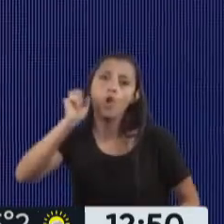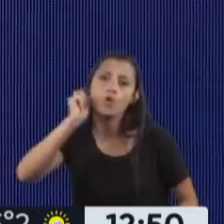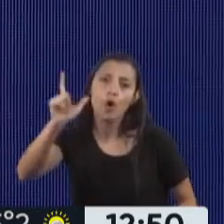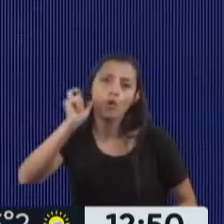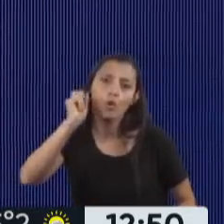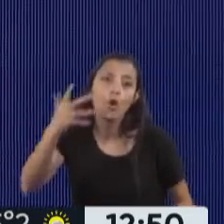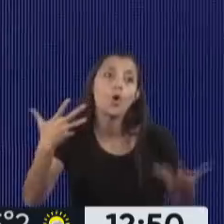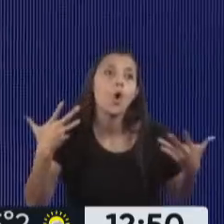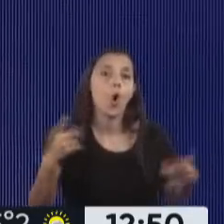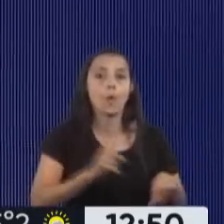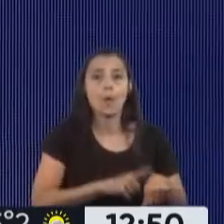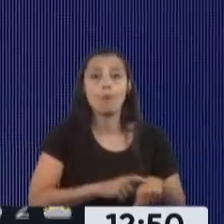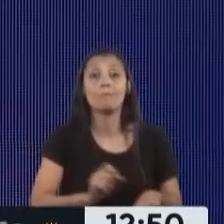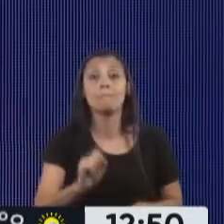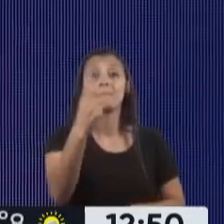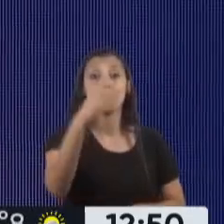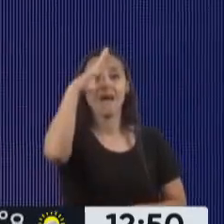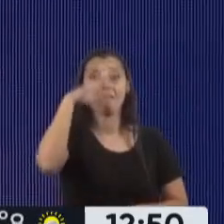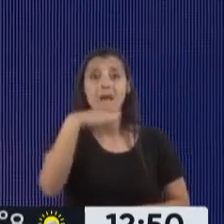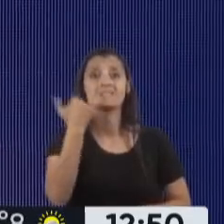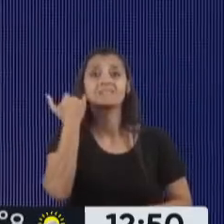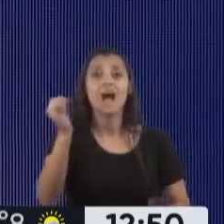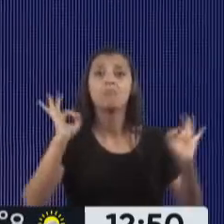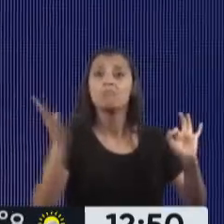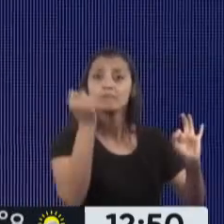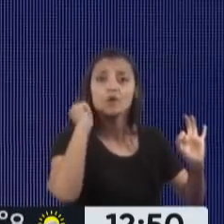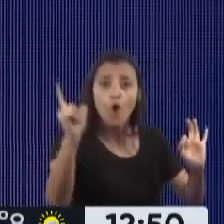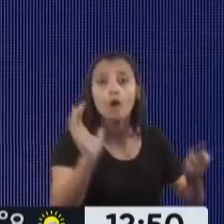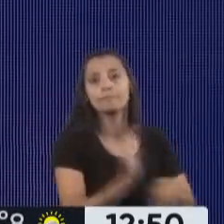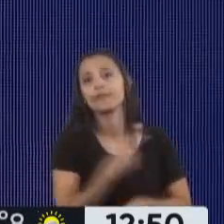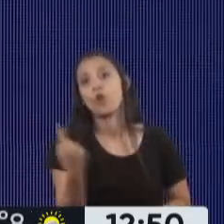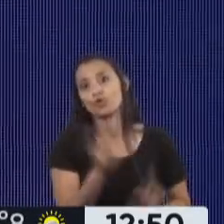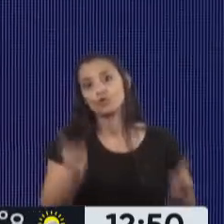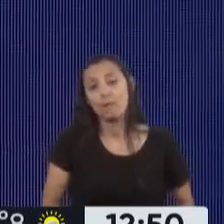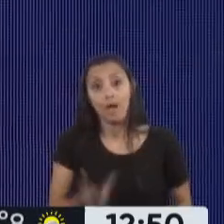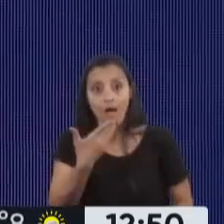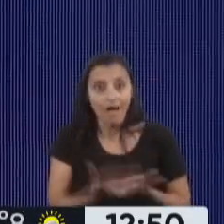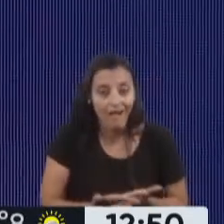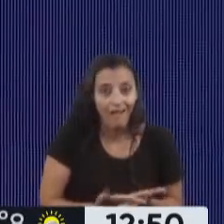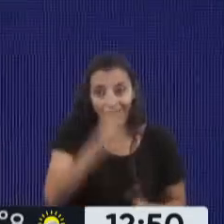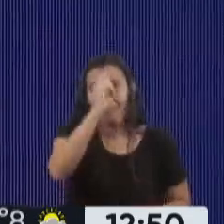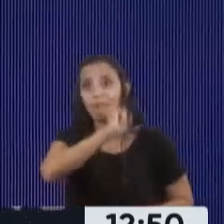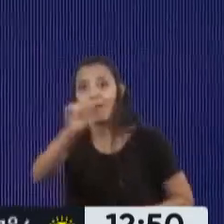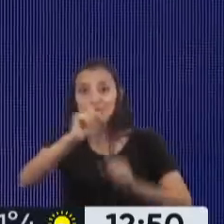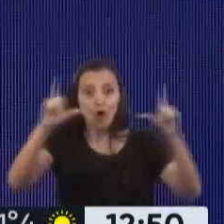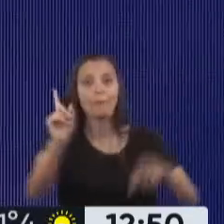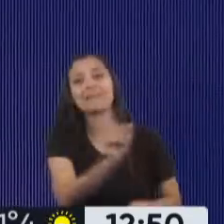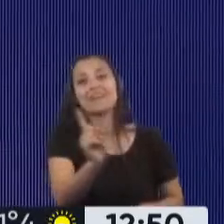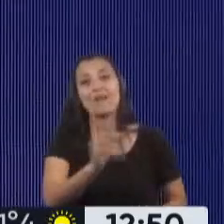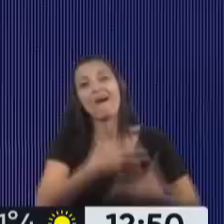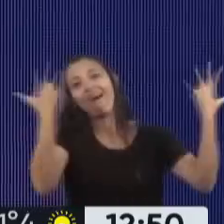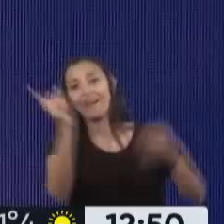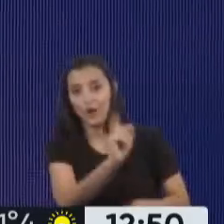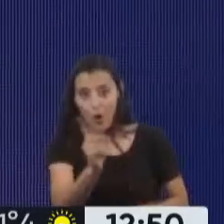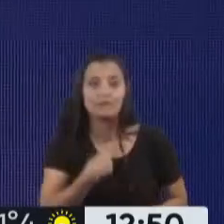obviamente que cuando se logró en el primer mes, que dicho sea de paso, nosotros también nos sorprendimos, no se crea. Digo, yo